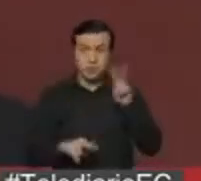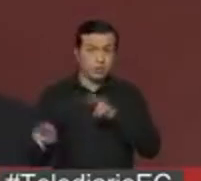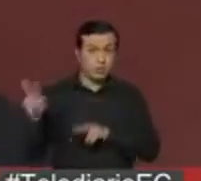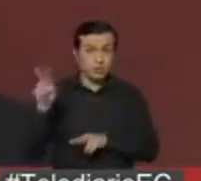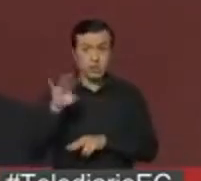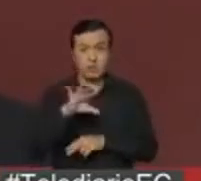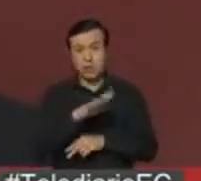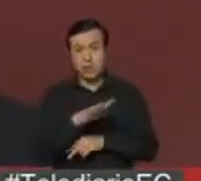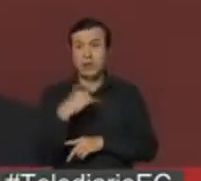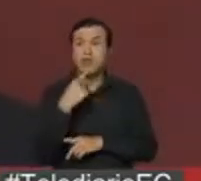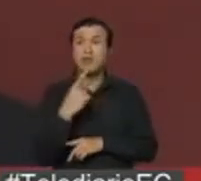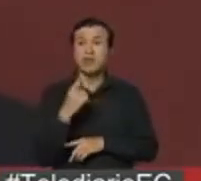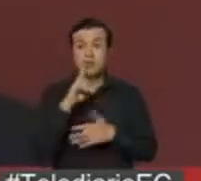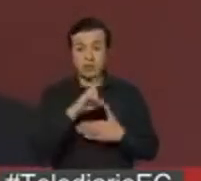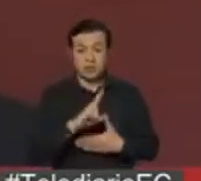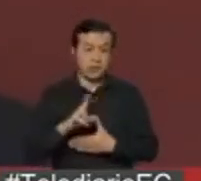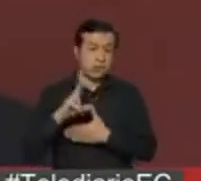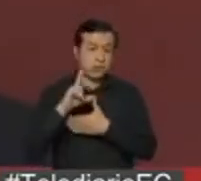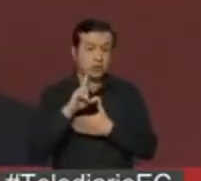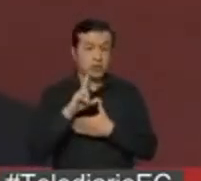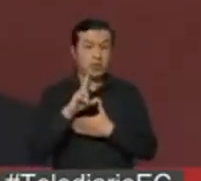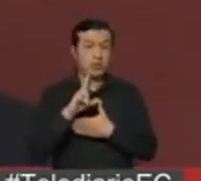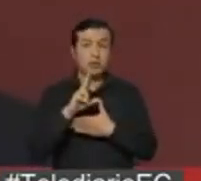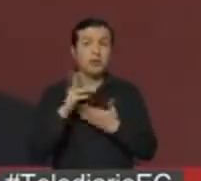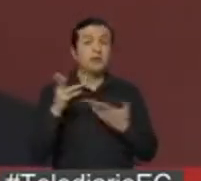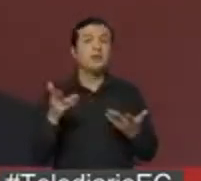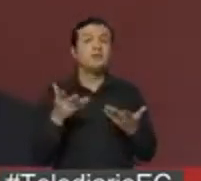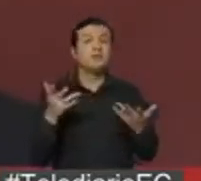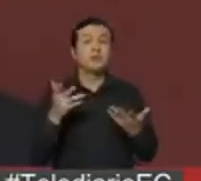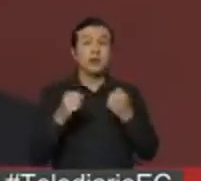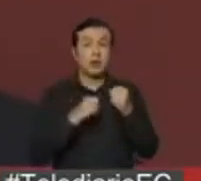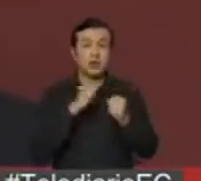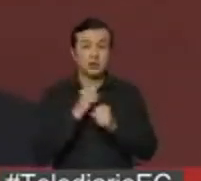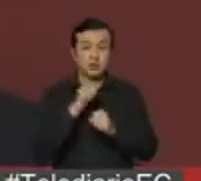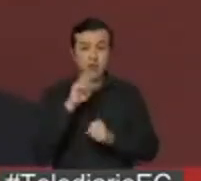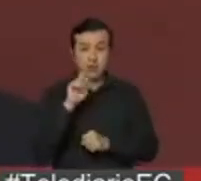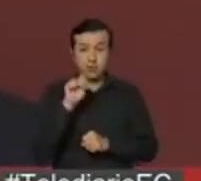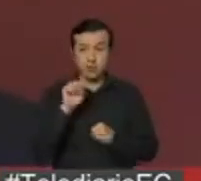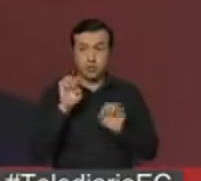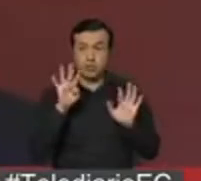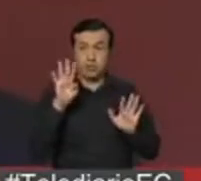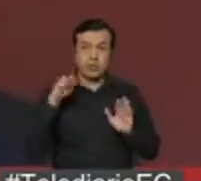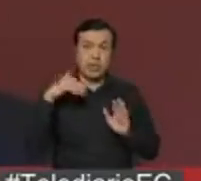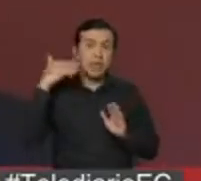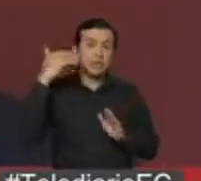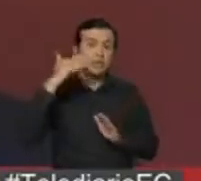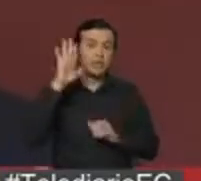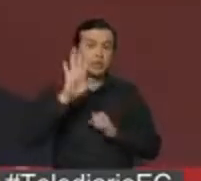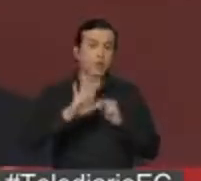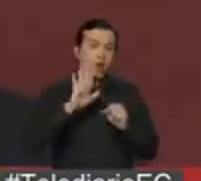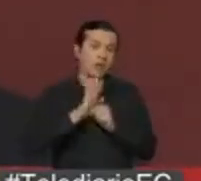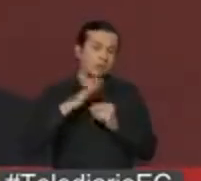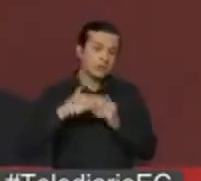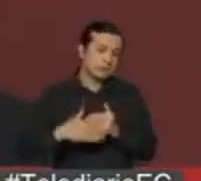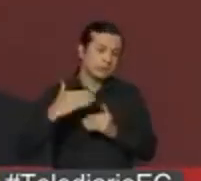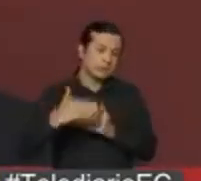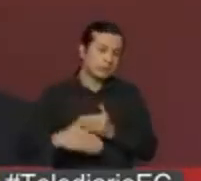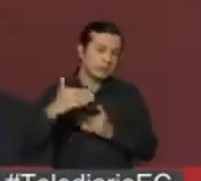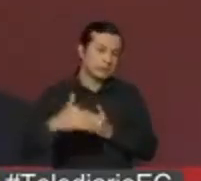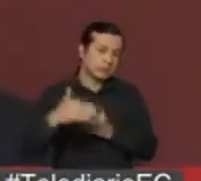están calculando que Latinoamérica llegará a los niveles del año 2019 de aquí a 5 años, llegará a los